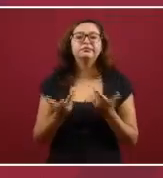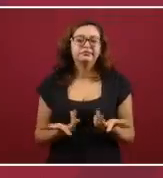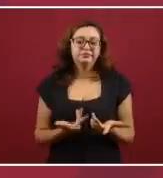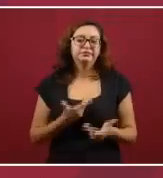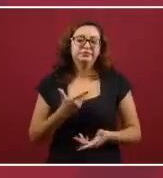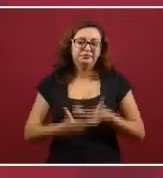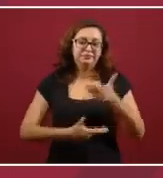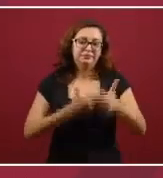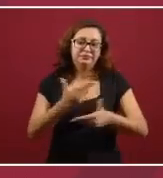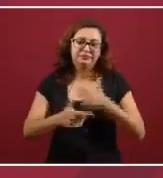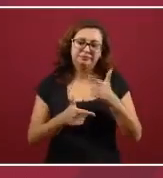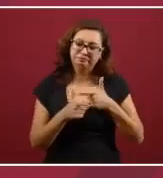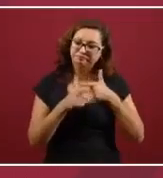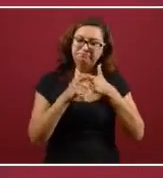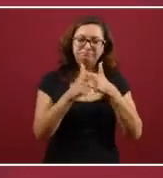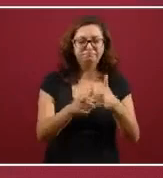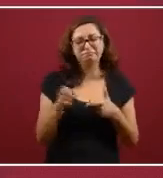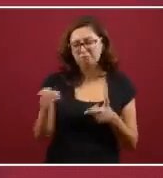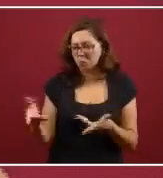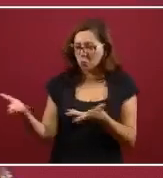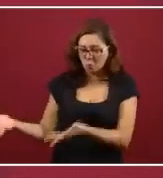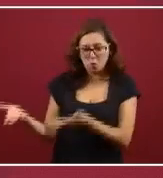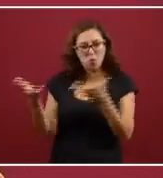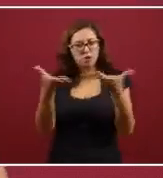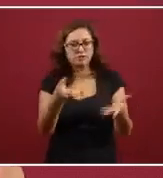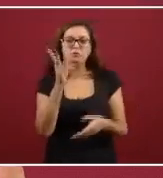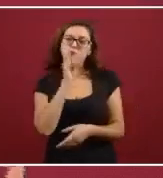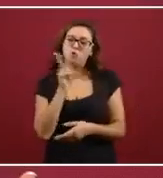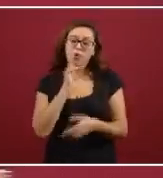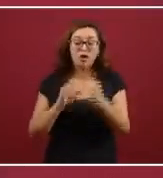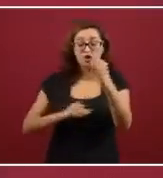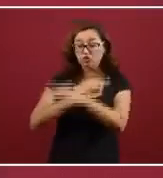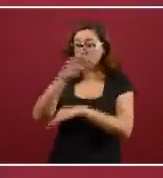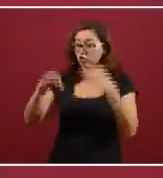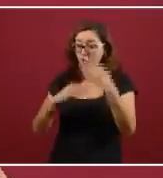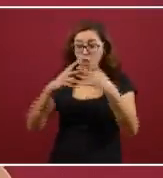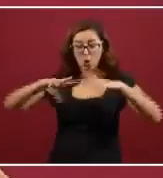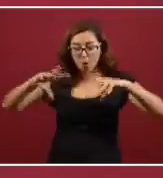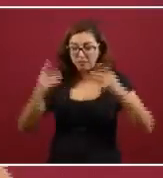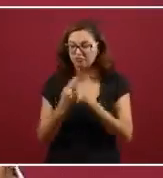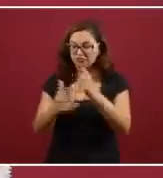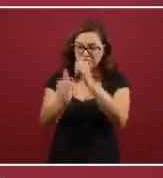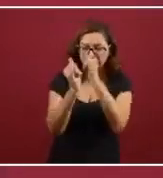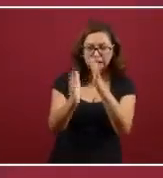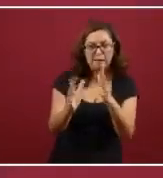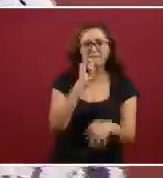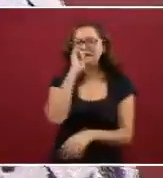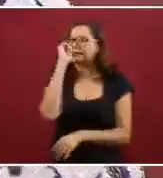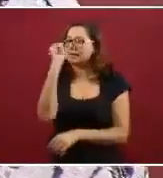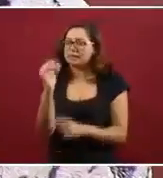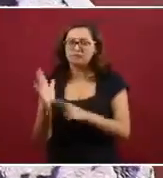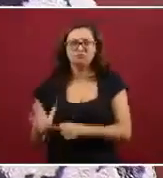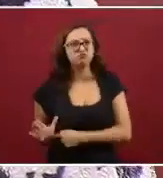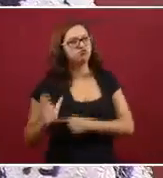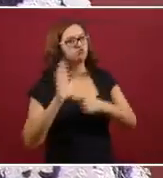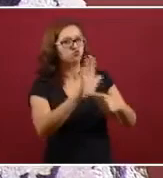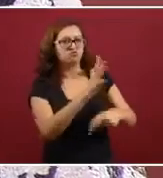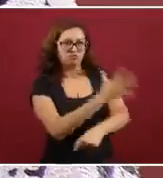los tomateros presenten toda la evidencia para decir que no hay dumping y que será posible